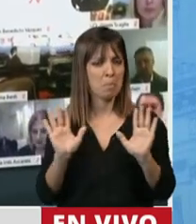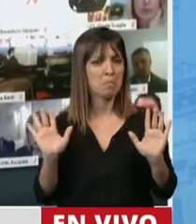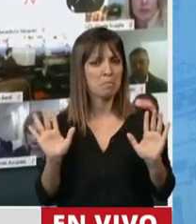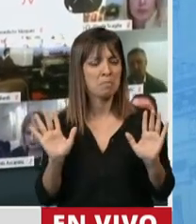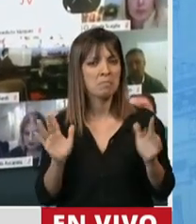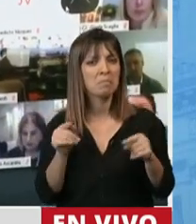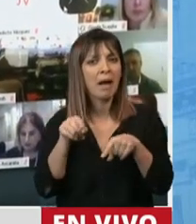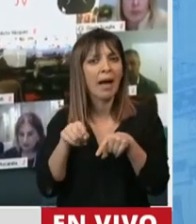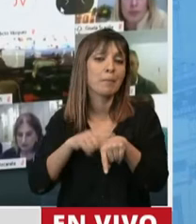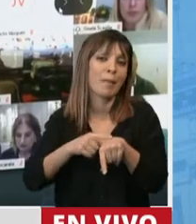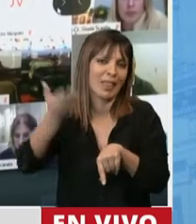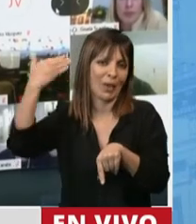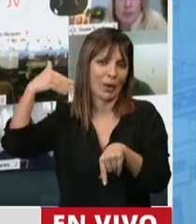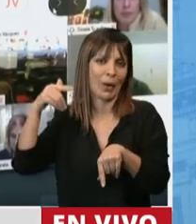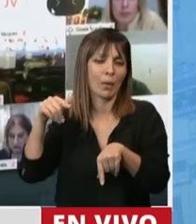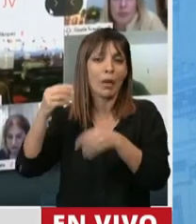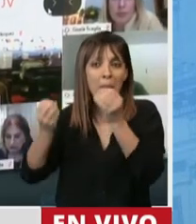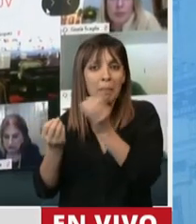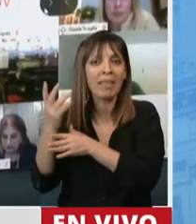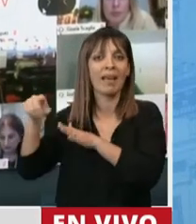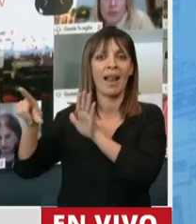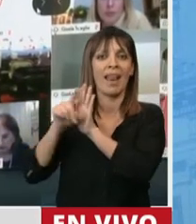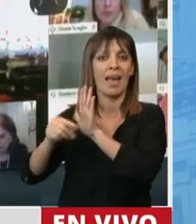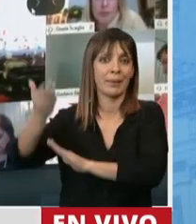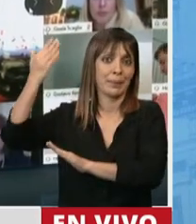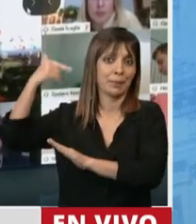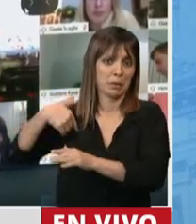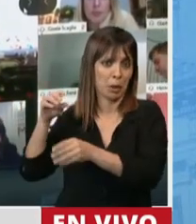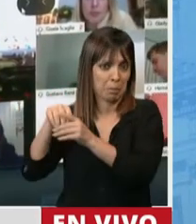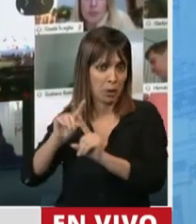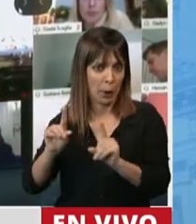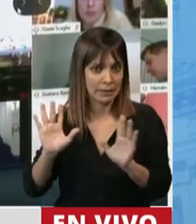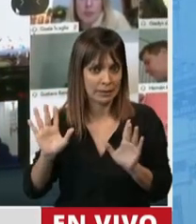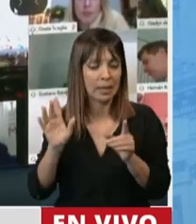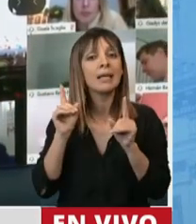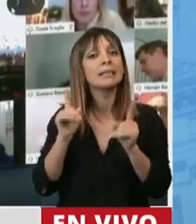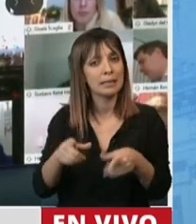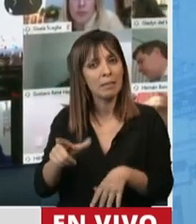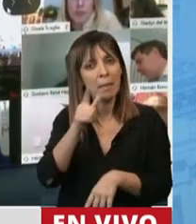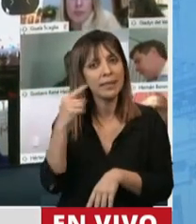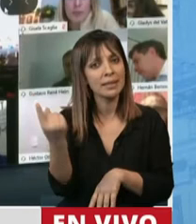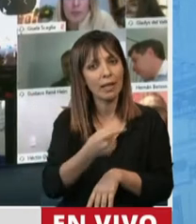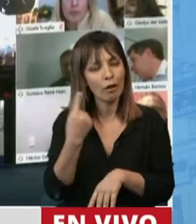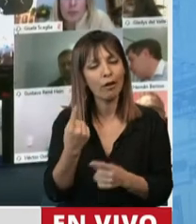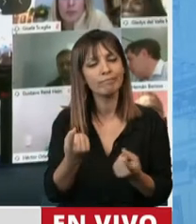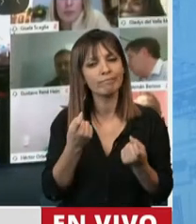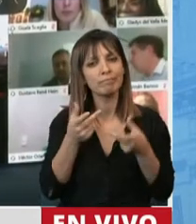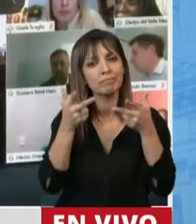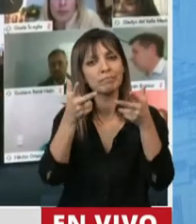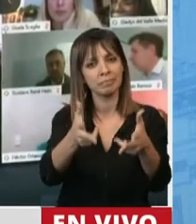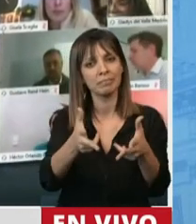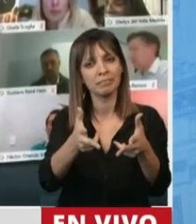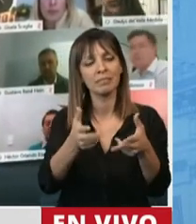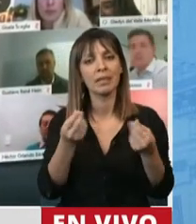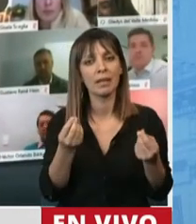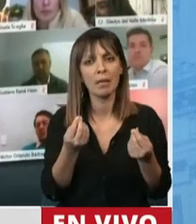cual, o en el momento en el cual nació esta ley. Lo que sí creo que tenemos que recalcar hoy los argentinos,